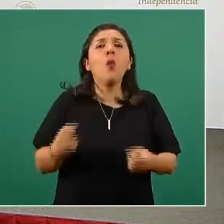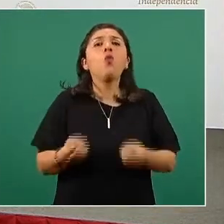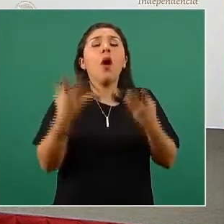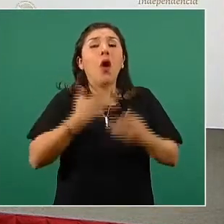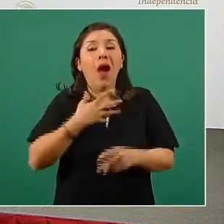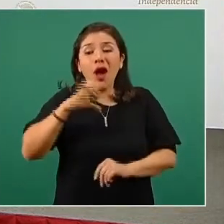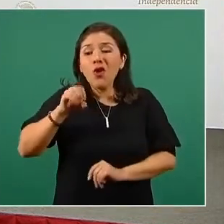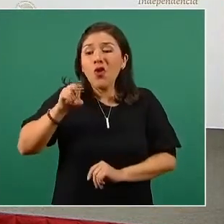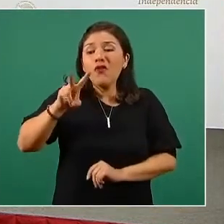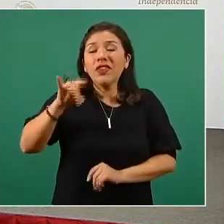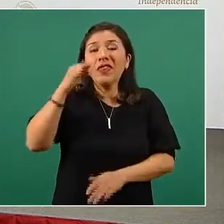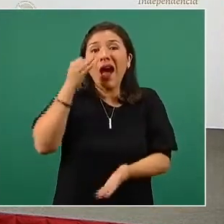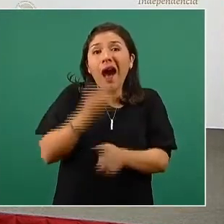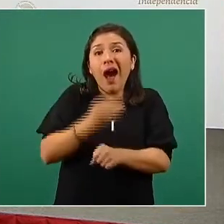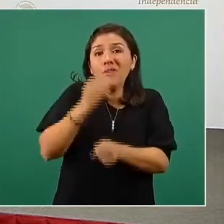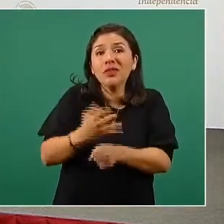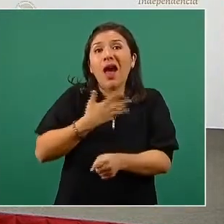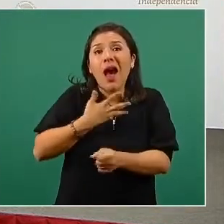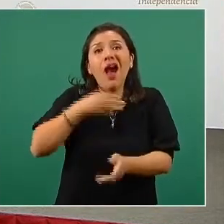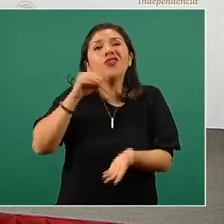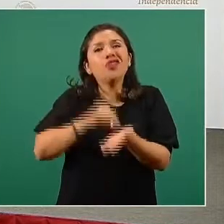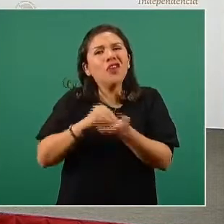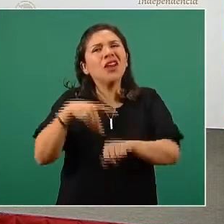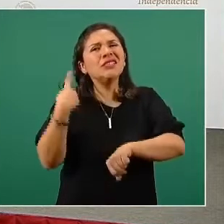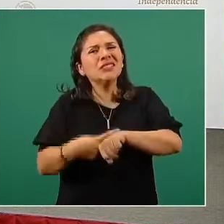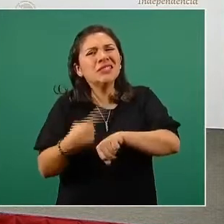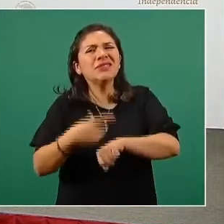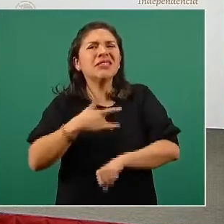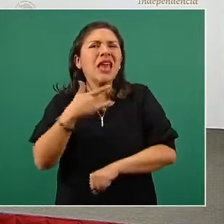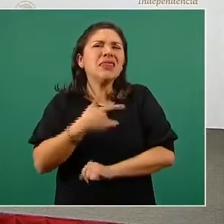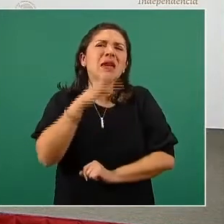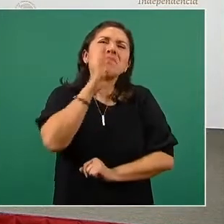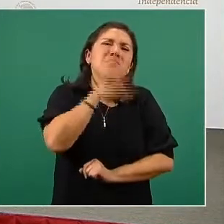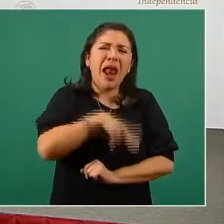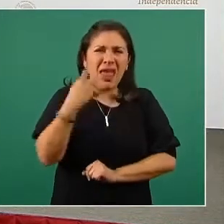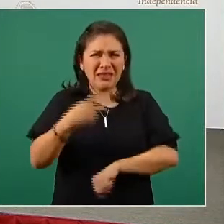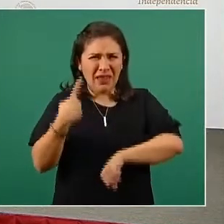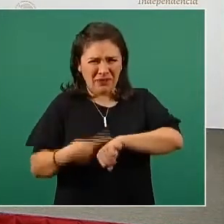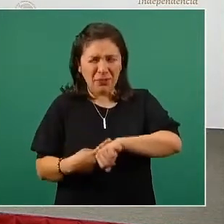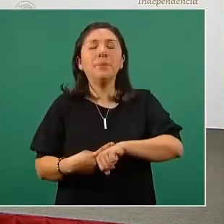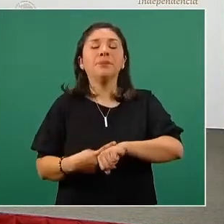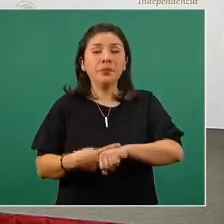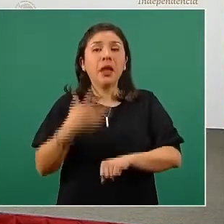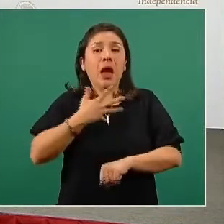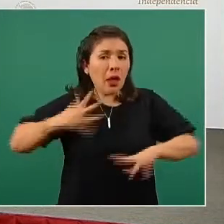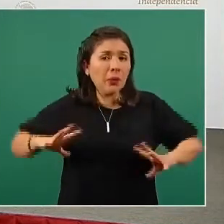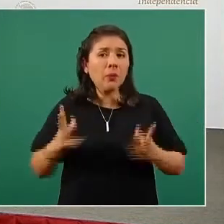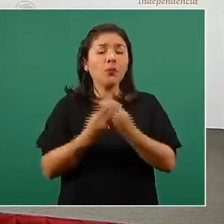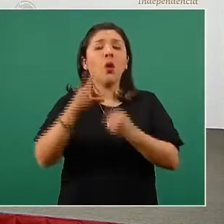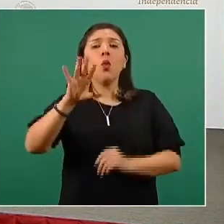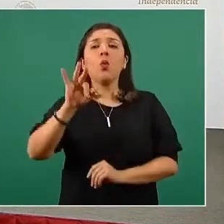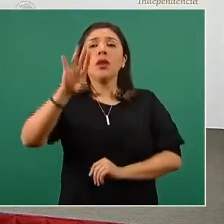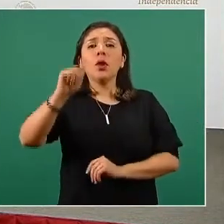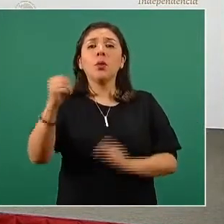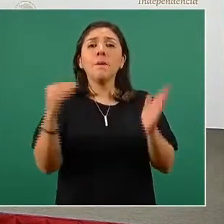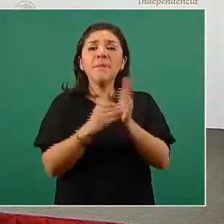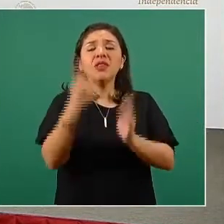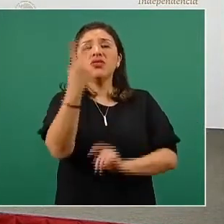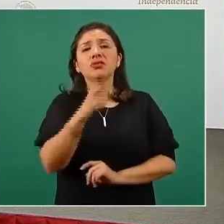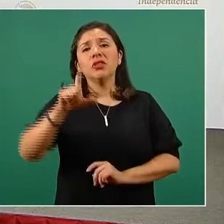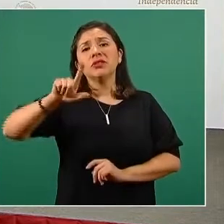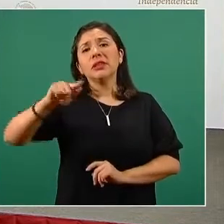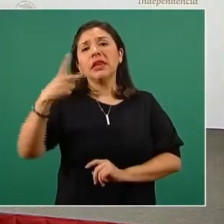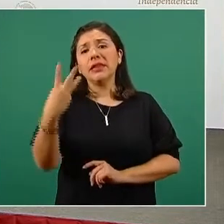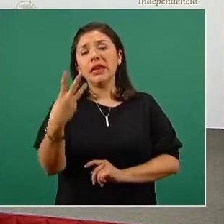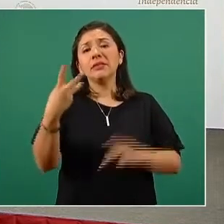tienen COVID y que aún presentan signos y síntomas de la enfermedad. Tenemos un total de